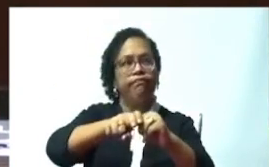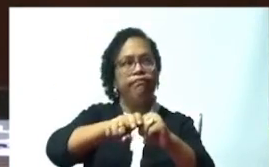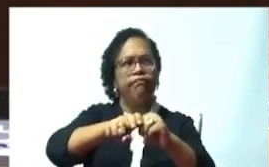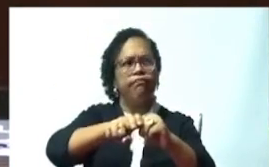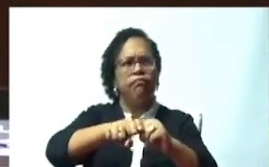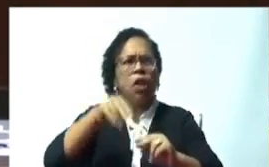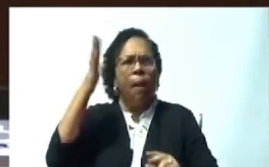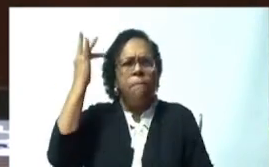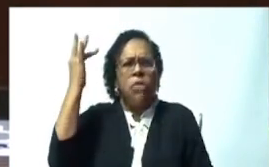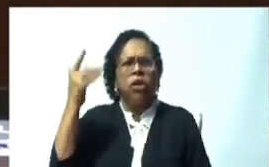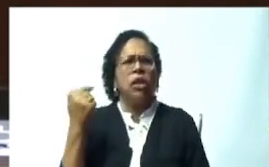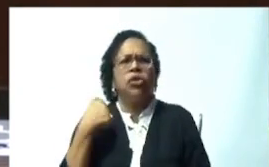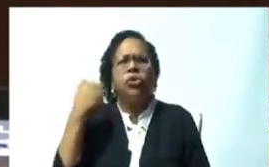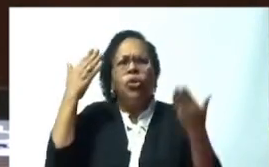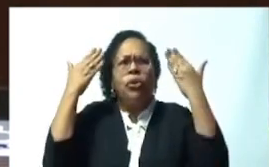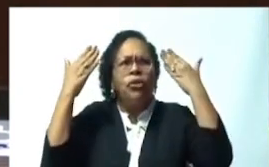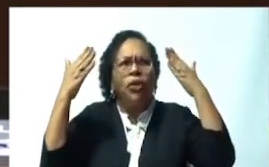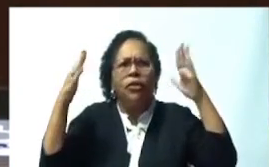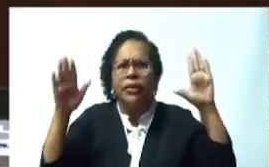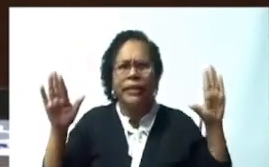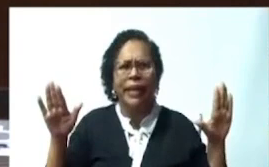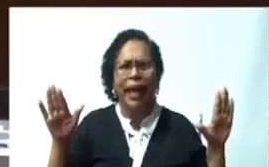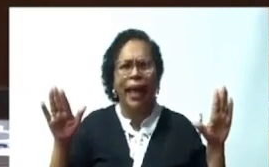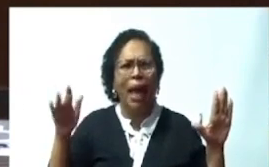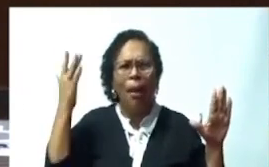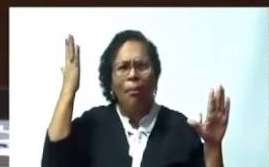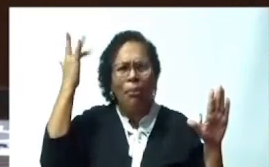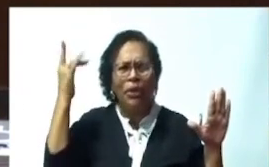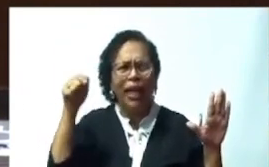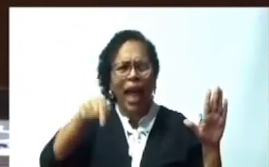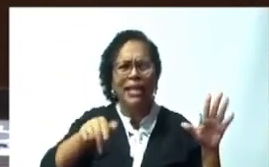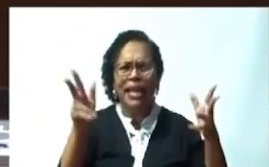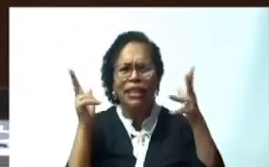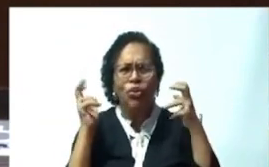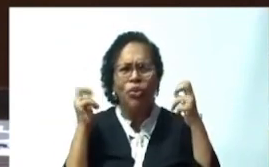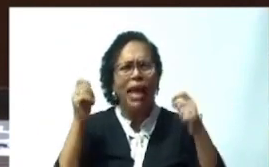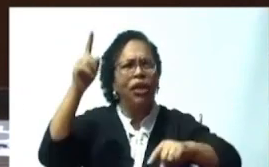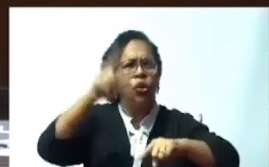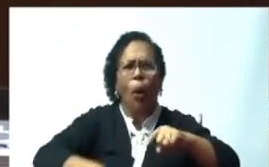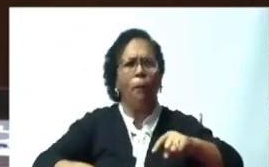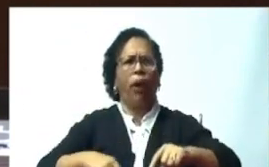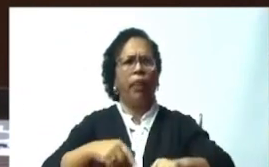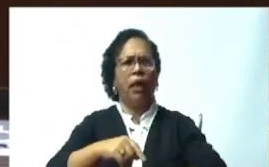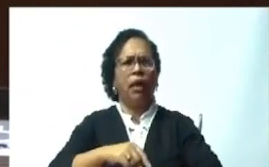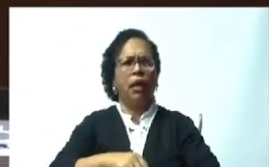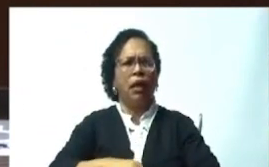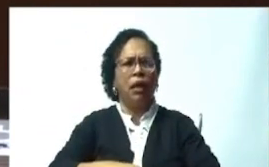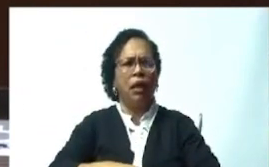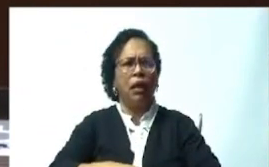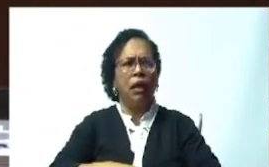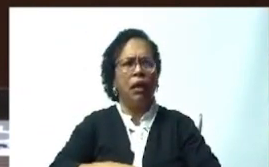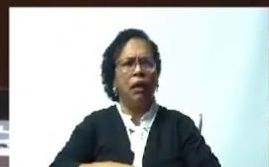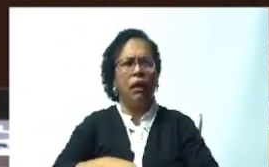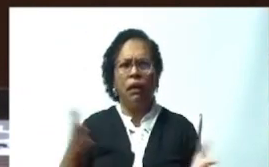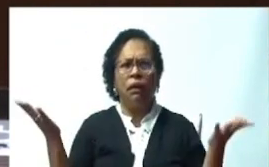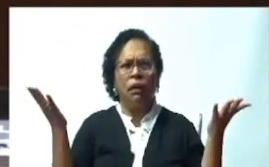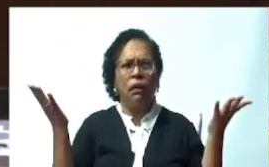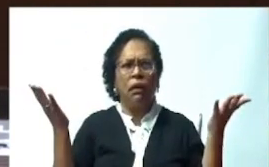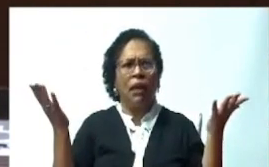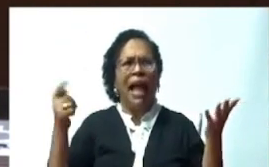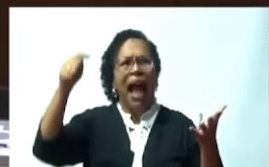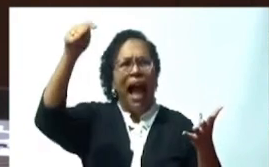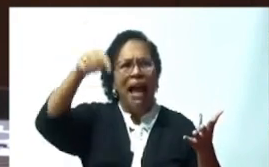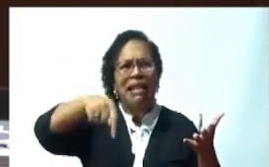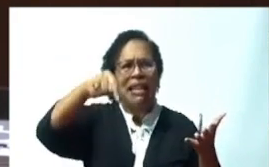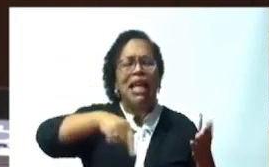Porque yo no sé por qué la gente aquí no tiene la capacidad de escuchar al otro. Cuando, básicamente,